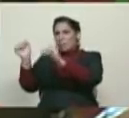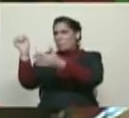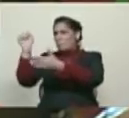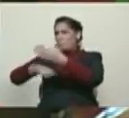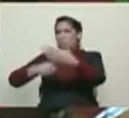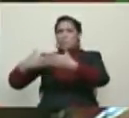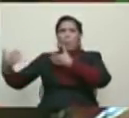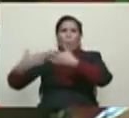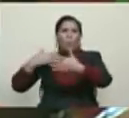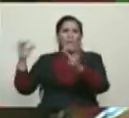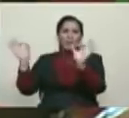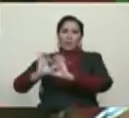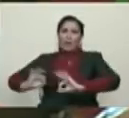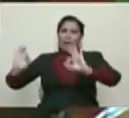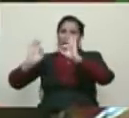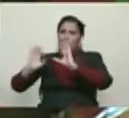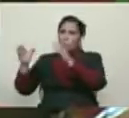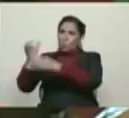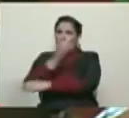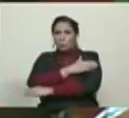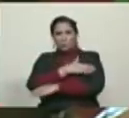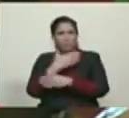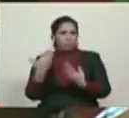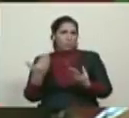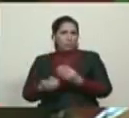absolutamente nada. Nada, nada.